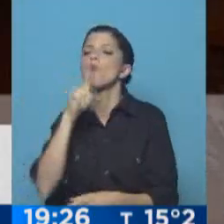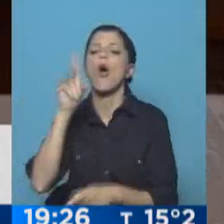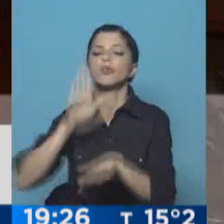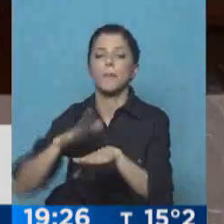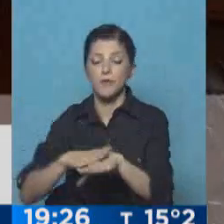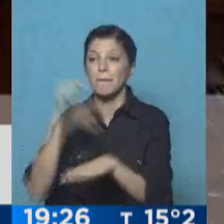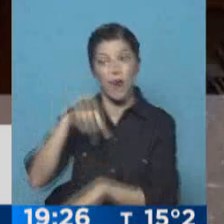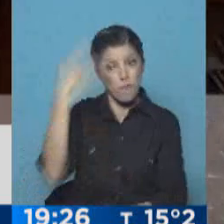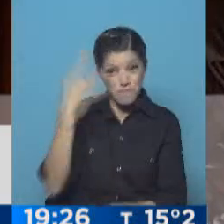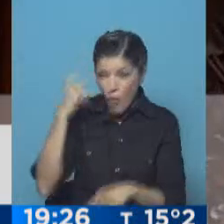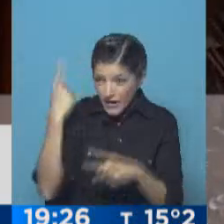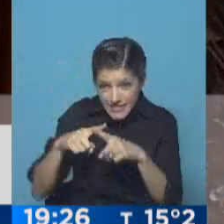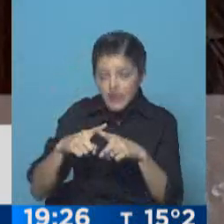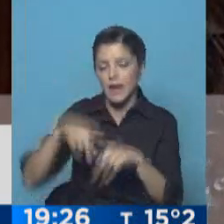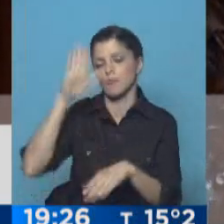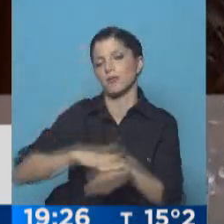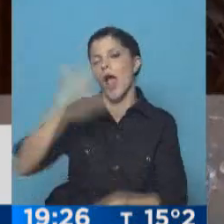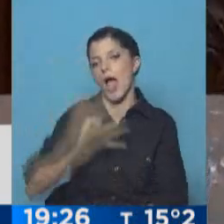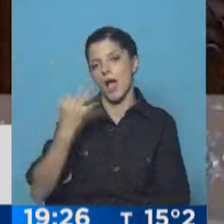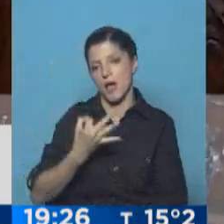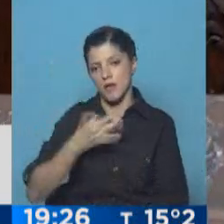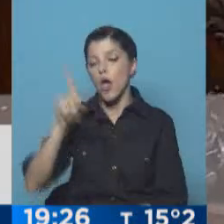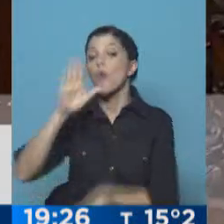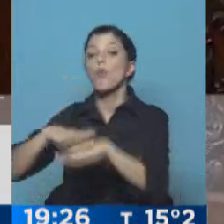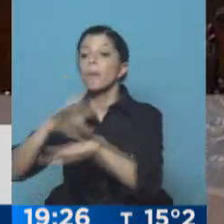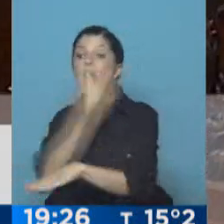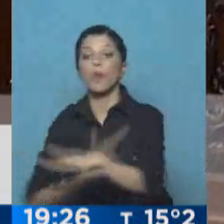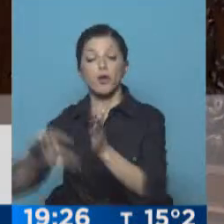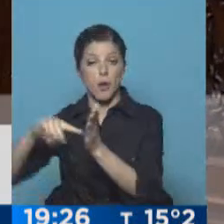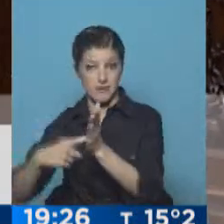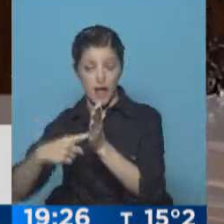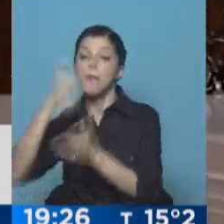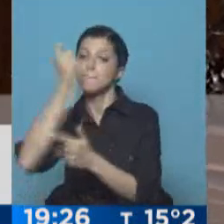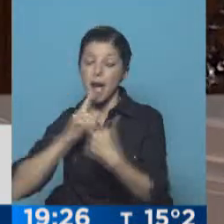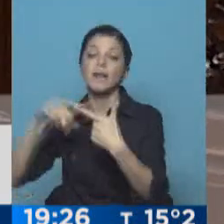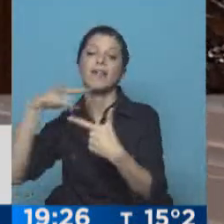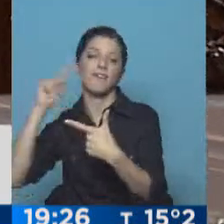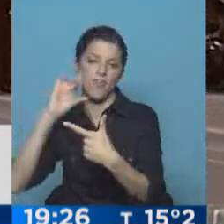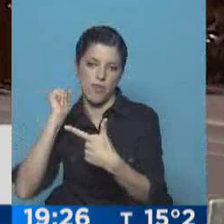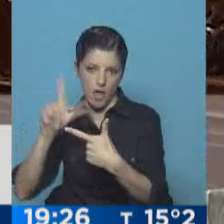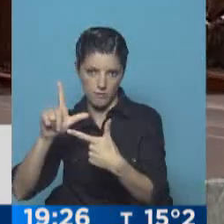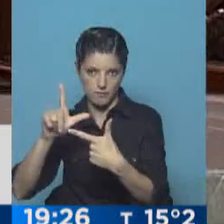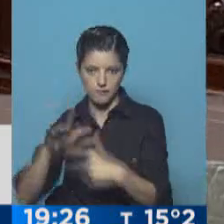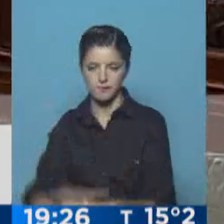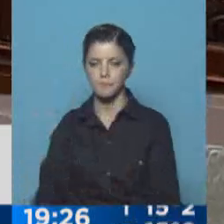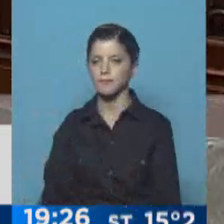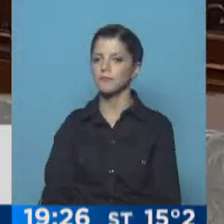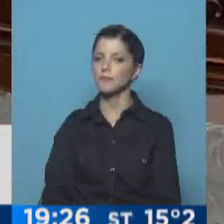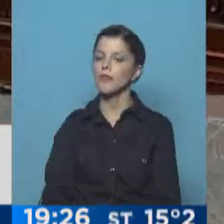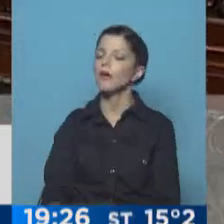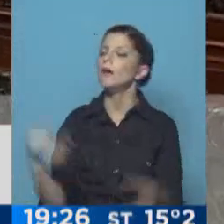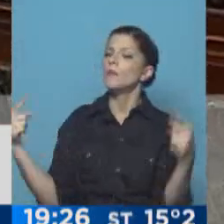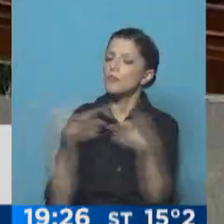hay, pero hay una responsabilidad política claramente de la cabeza del gobierno de la Ciudad de Buenos Aires, que son Mauricio Macri y María Eugenia Vidal. Expresa una gran contradicción en